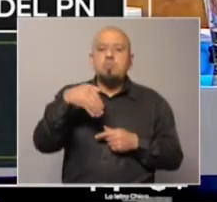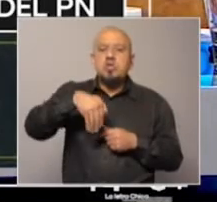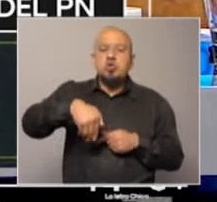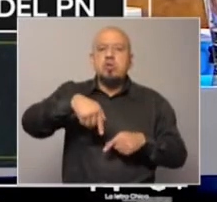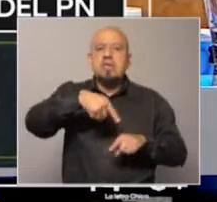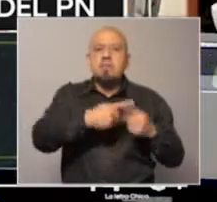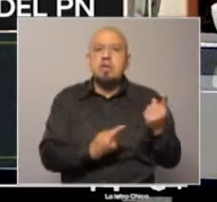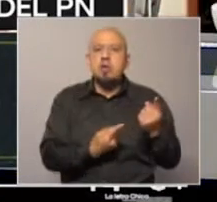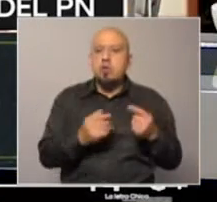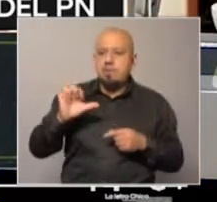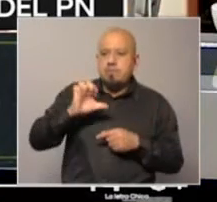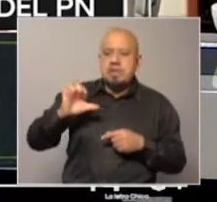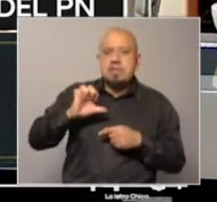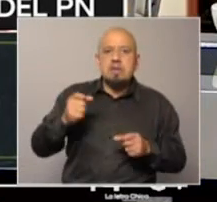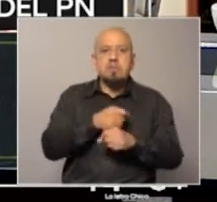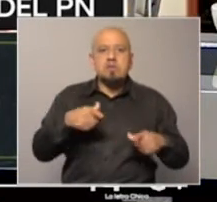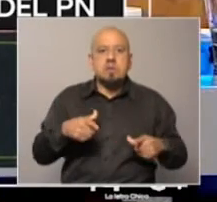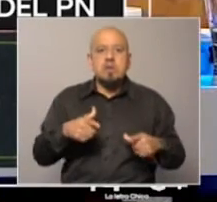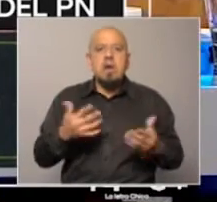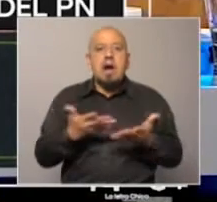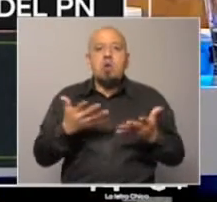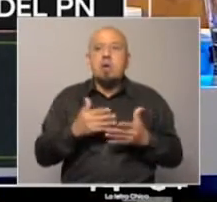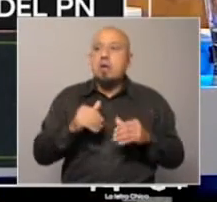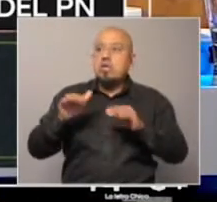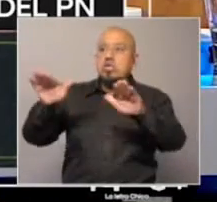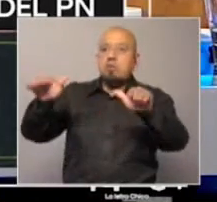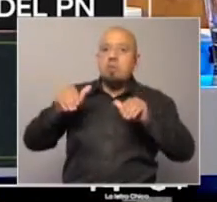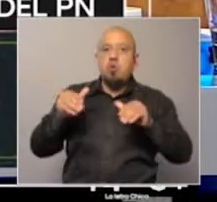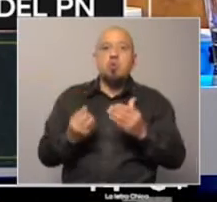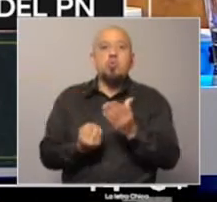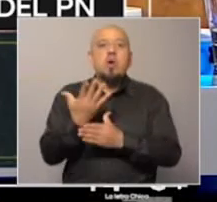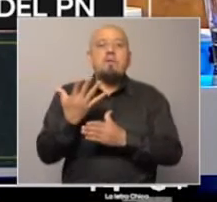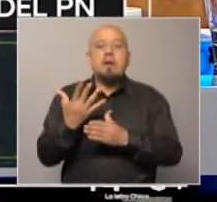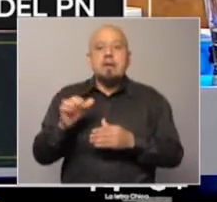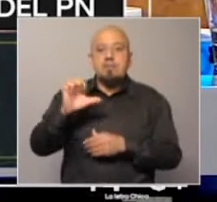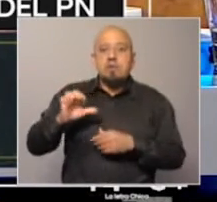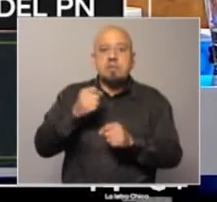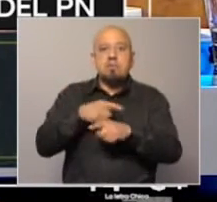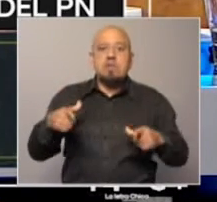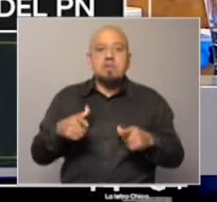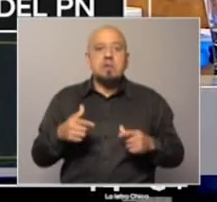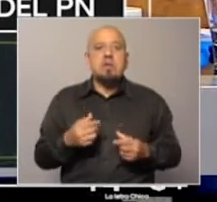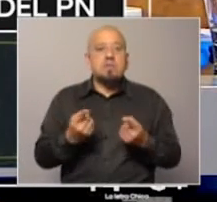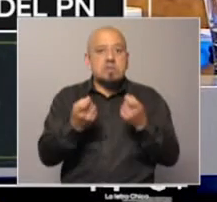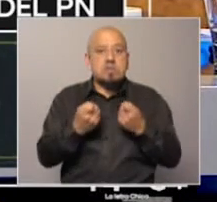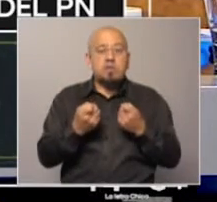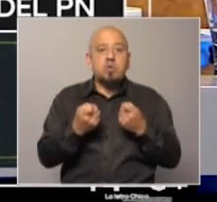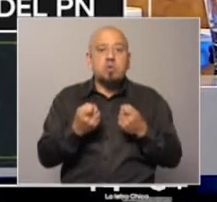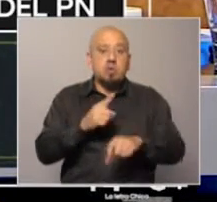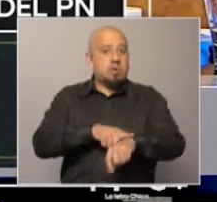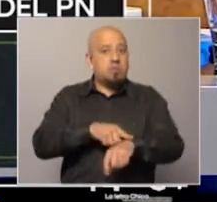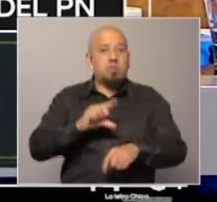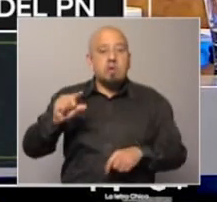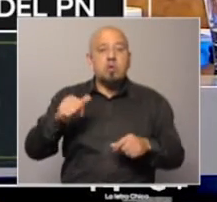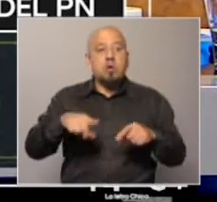que ya estamos llamando a un nuevo pliego de licitación porque consideramos que tiene que tener menos horas y la necesitamos menos. Y también